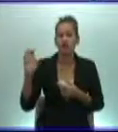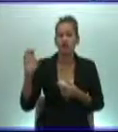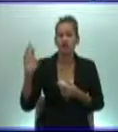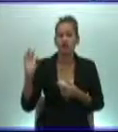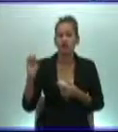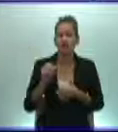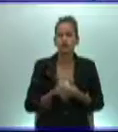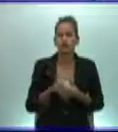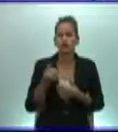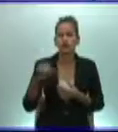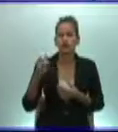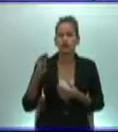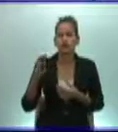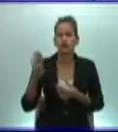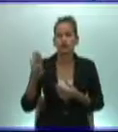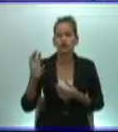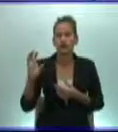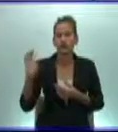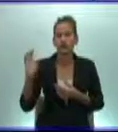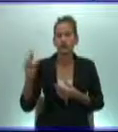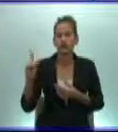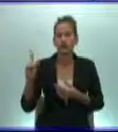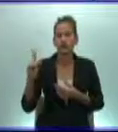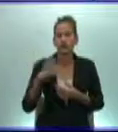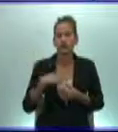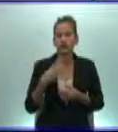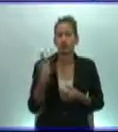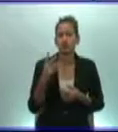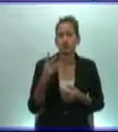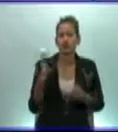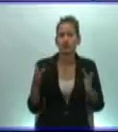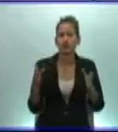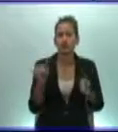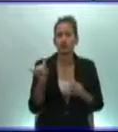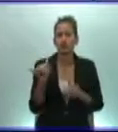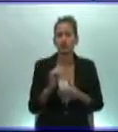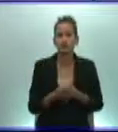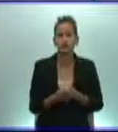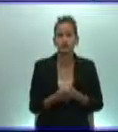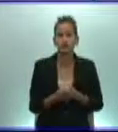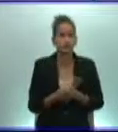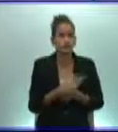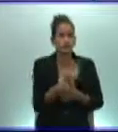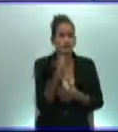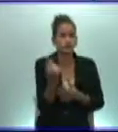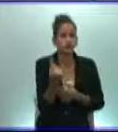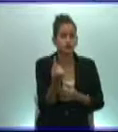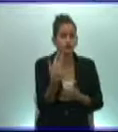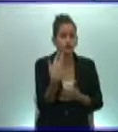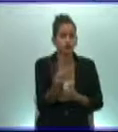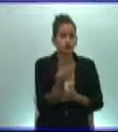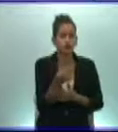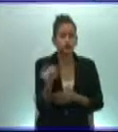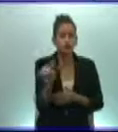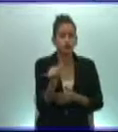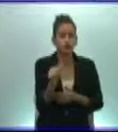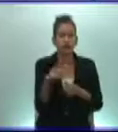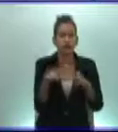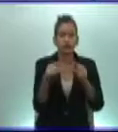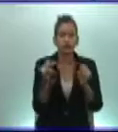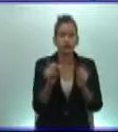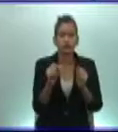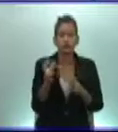Fíjense que este ejercicio es similar al anterior. En el primer inciso van a probar la igualdad de triángulos y en